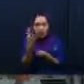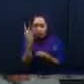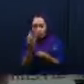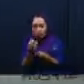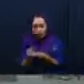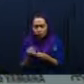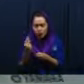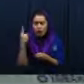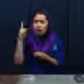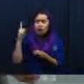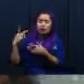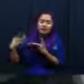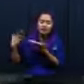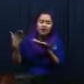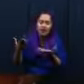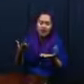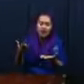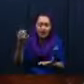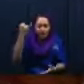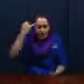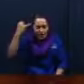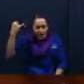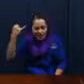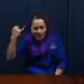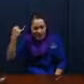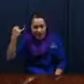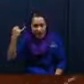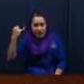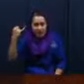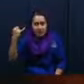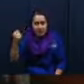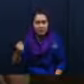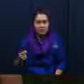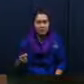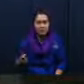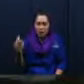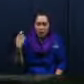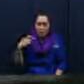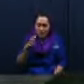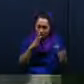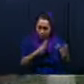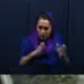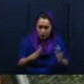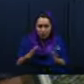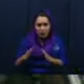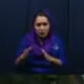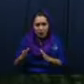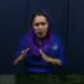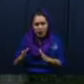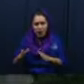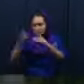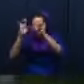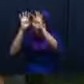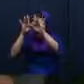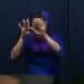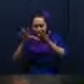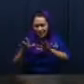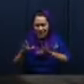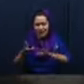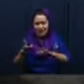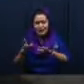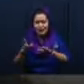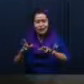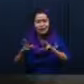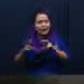entregues. Dale las ideas, dale la capacidad administrativa, derrama dones de tu Santo